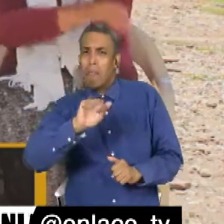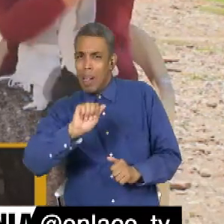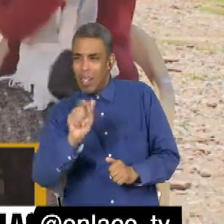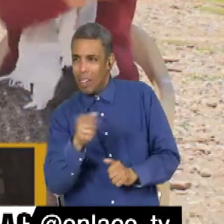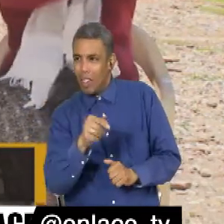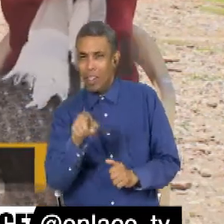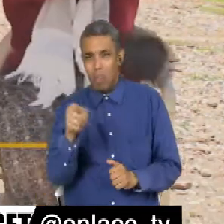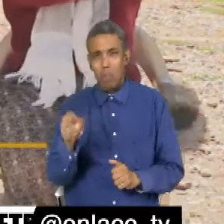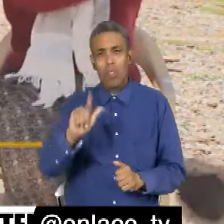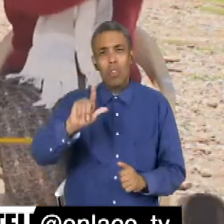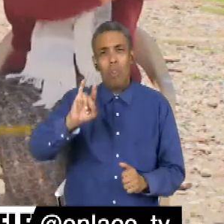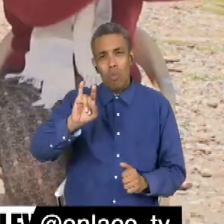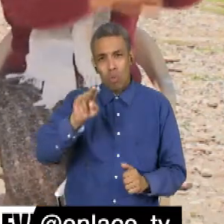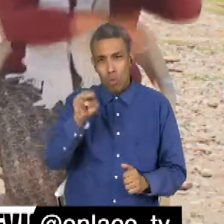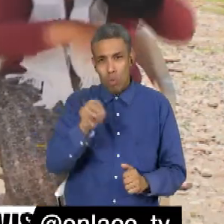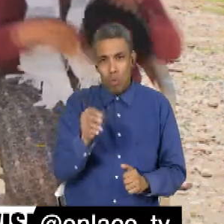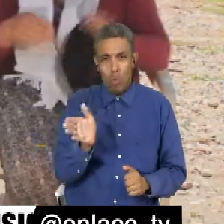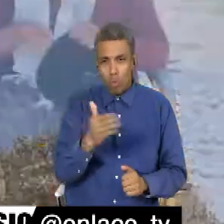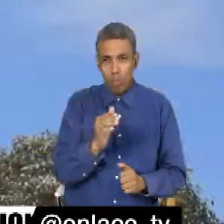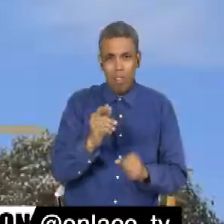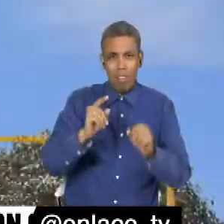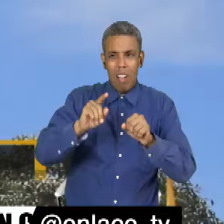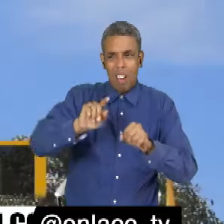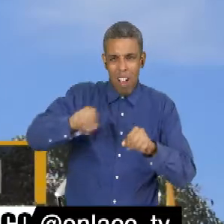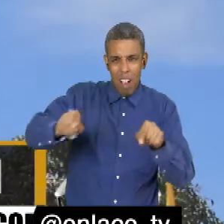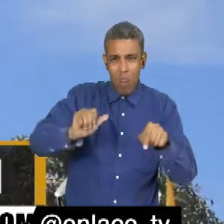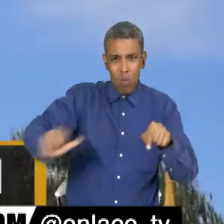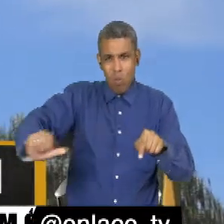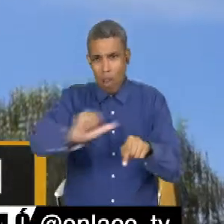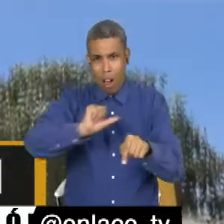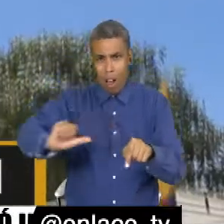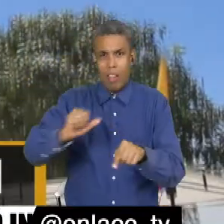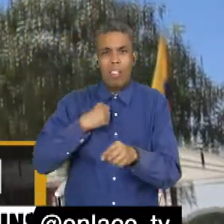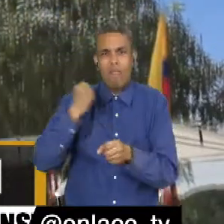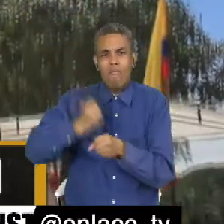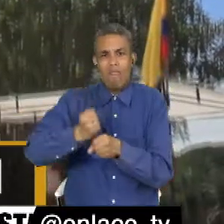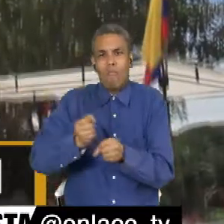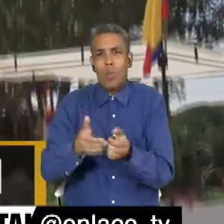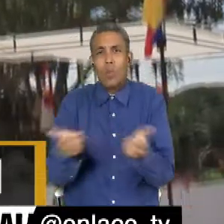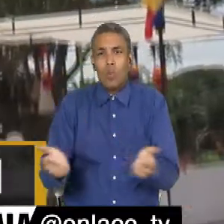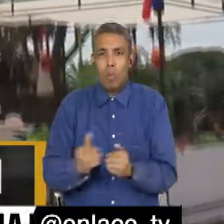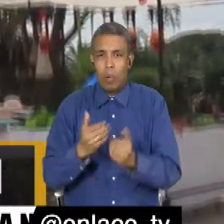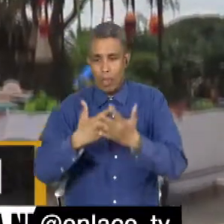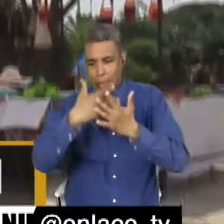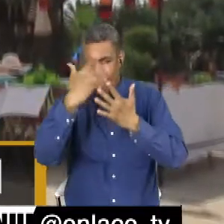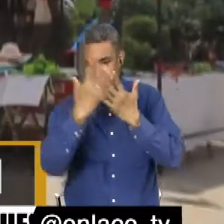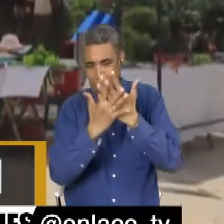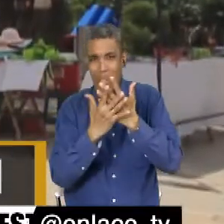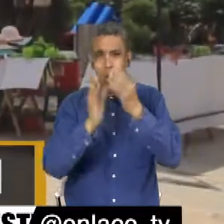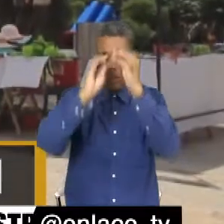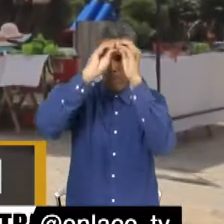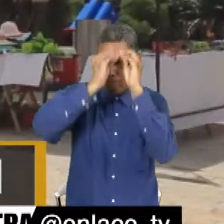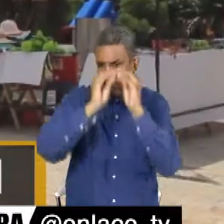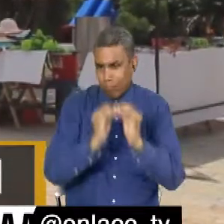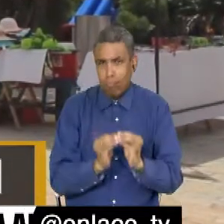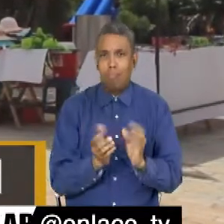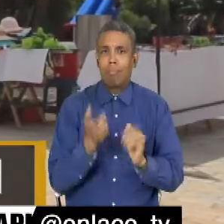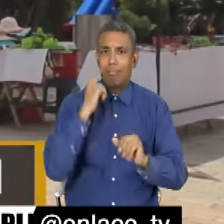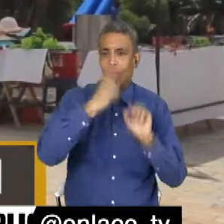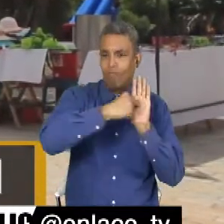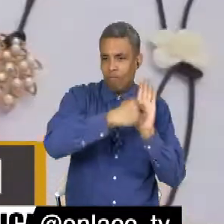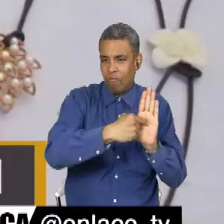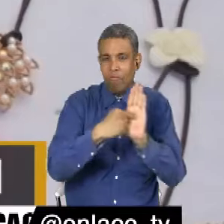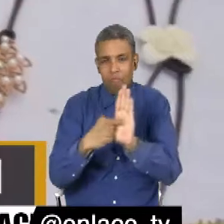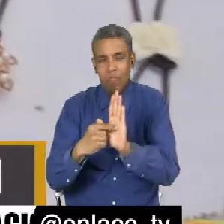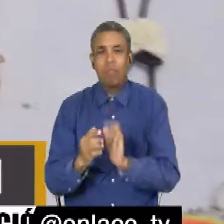y Alaverina Alvear Miranda son algunas mujeres y madres cabeza de familia que ya comienzan a generar ingresos a través de sus artesanías.